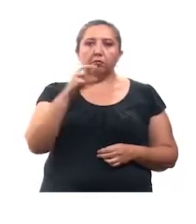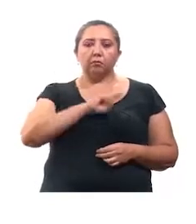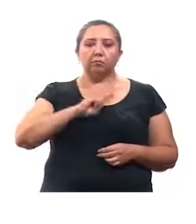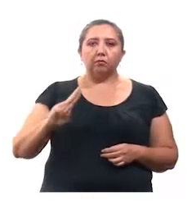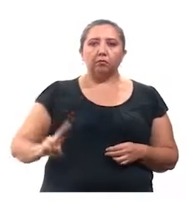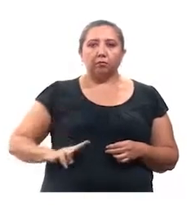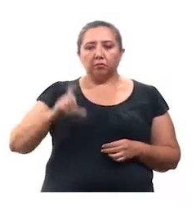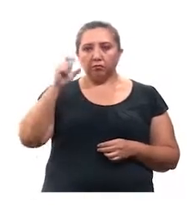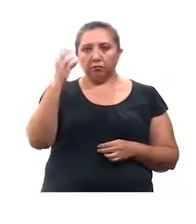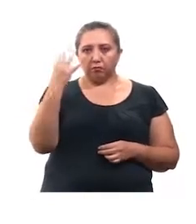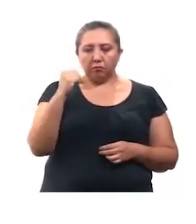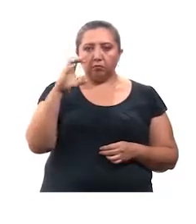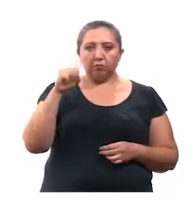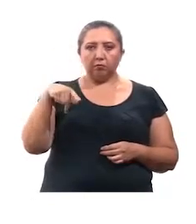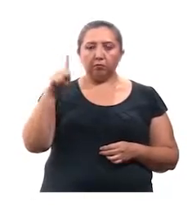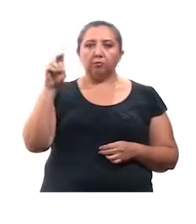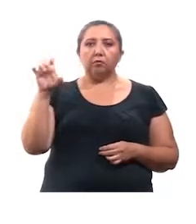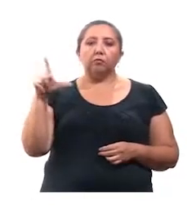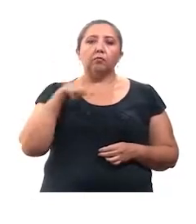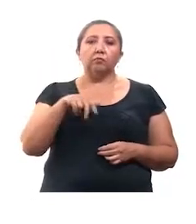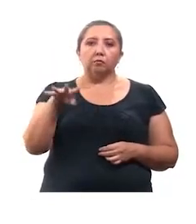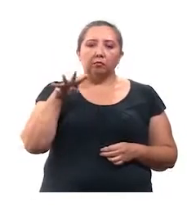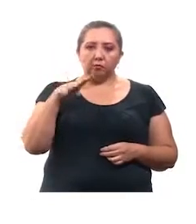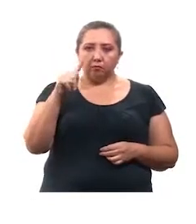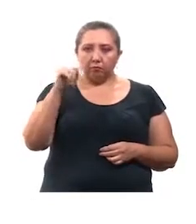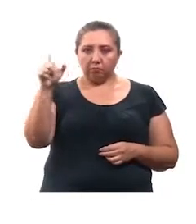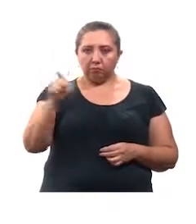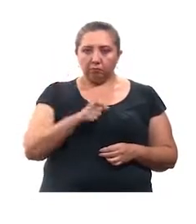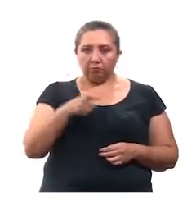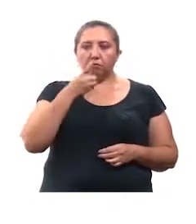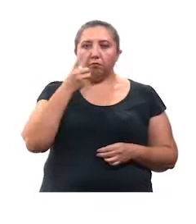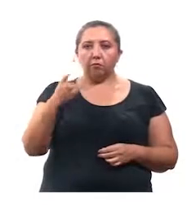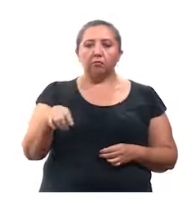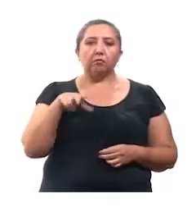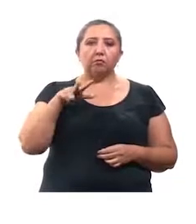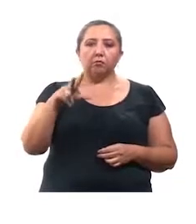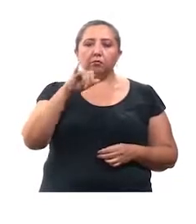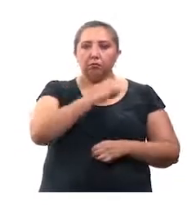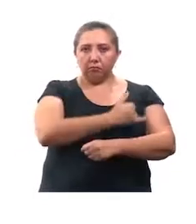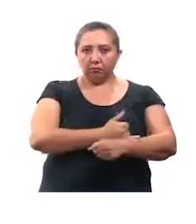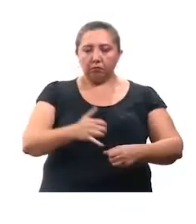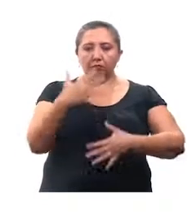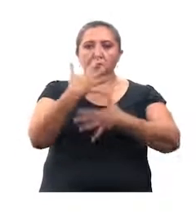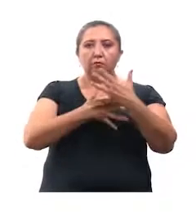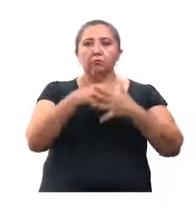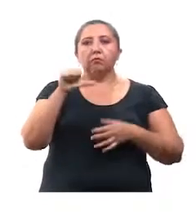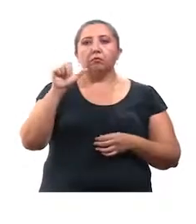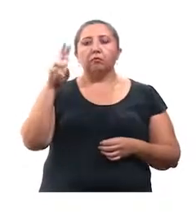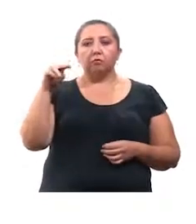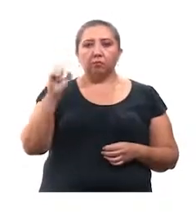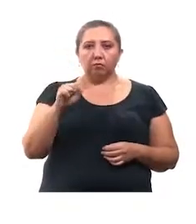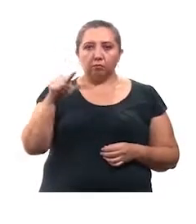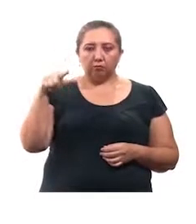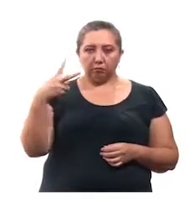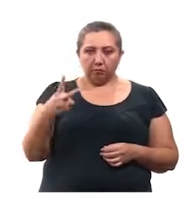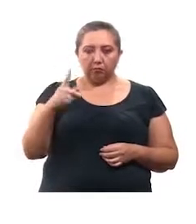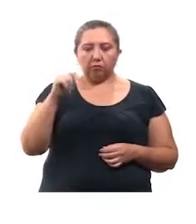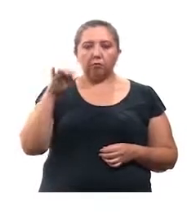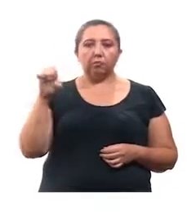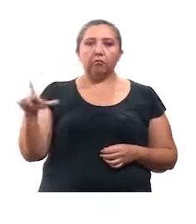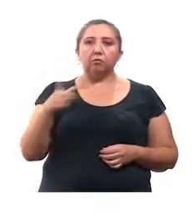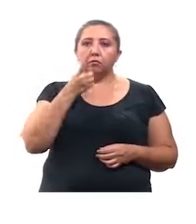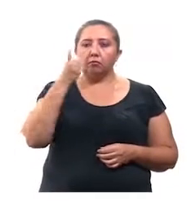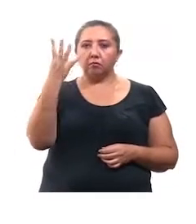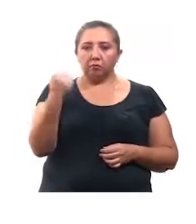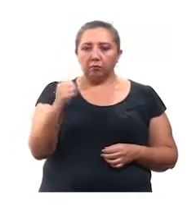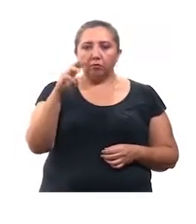Umán, 29 en Concal, 19 en Tecash, 18 en Izamal, 15 en Acanqué, 2 en Ticul,